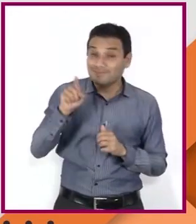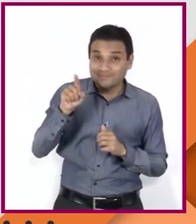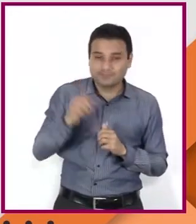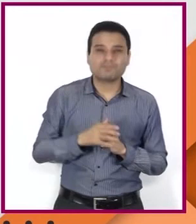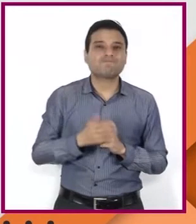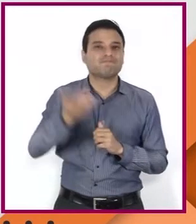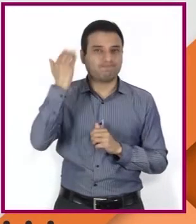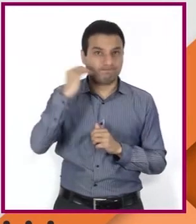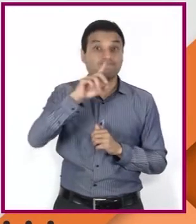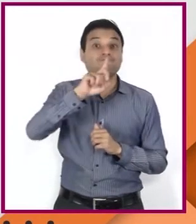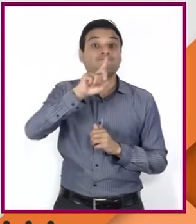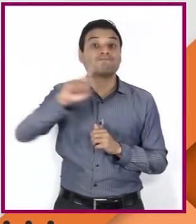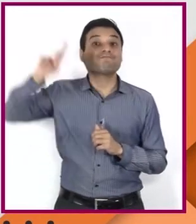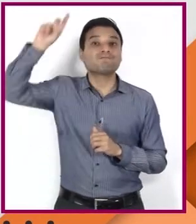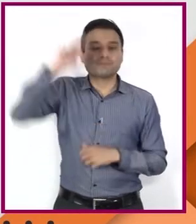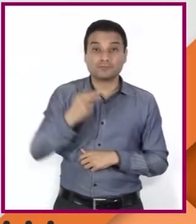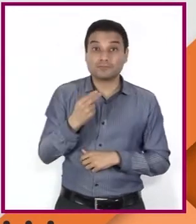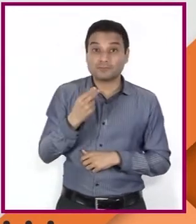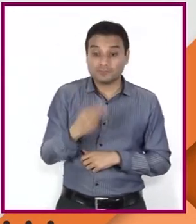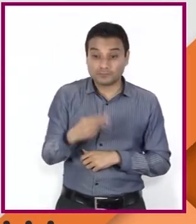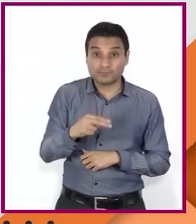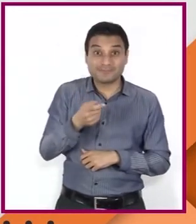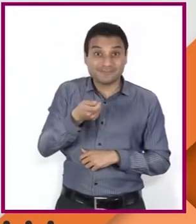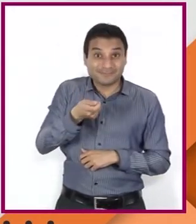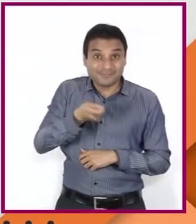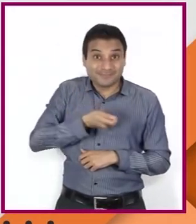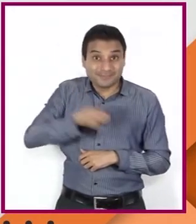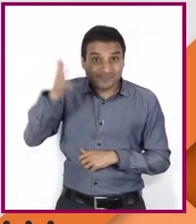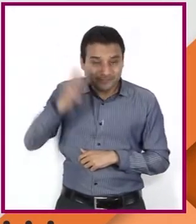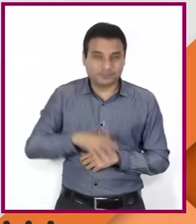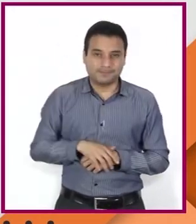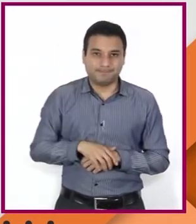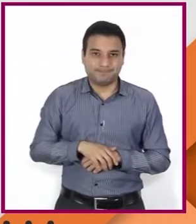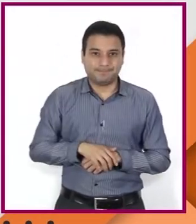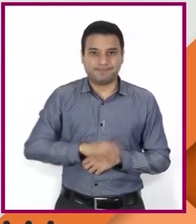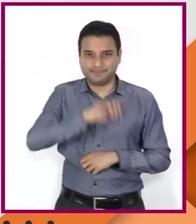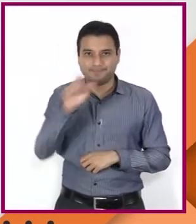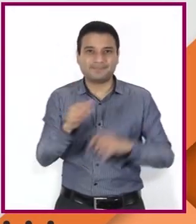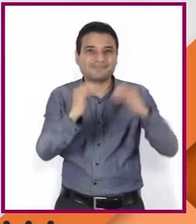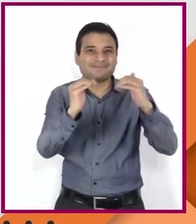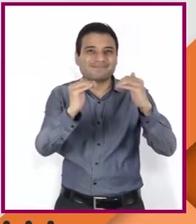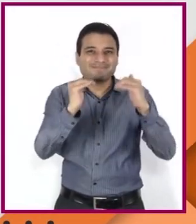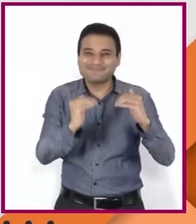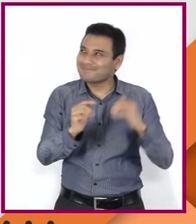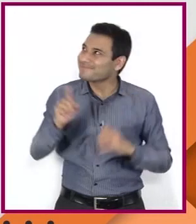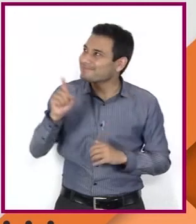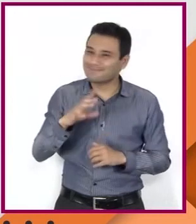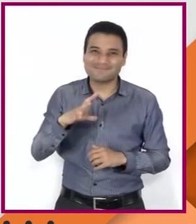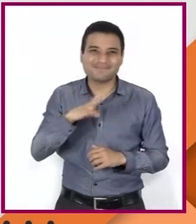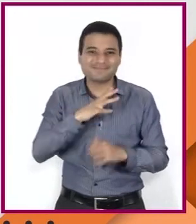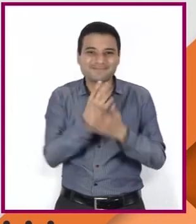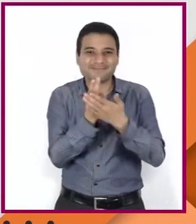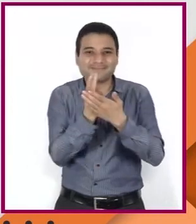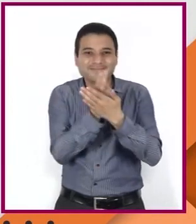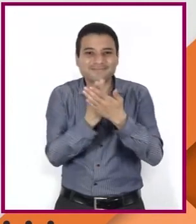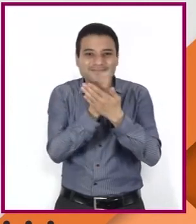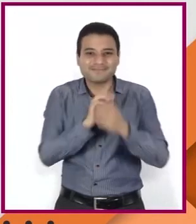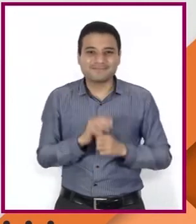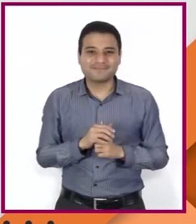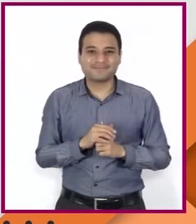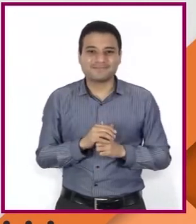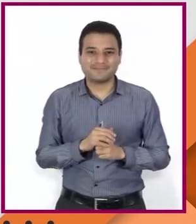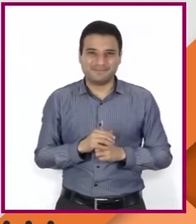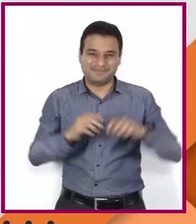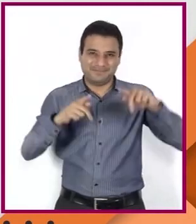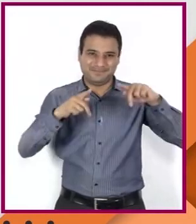su nombre como su misión. Debajo de esa escena aparecen 3 figuras vestidas con pieles sobre unas plantas. Aquí